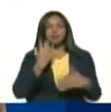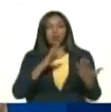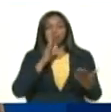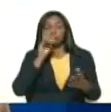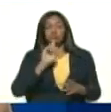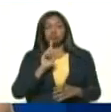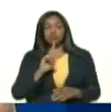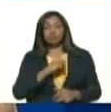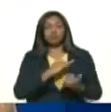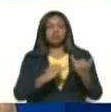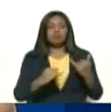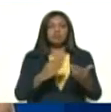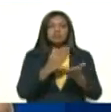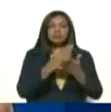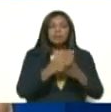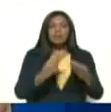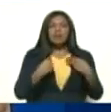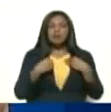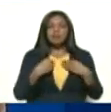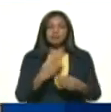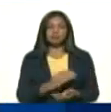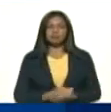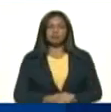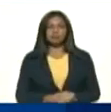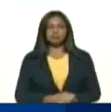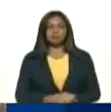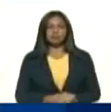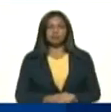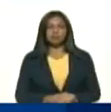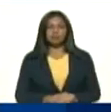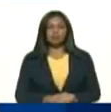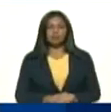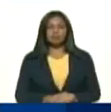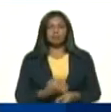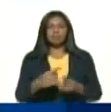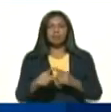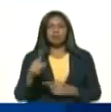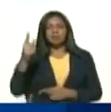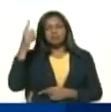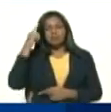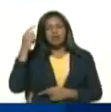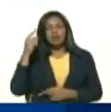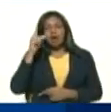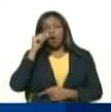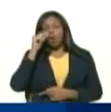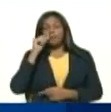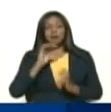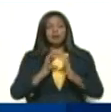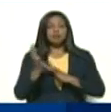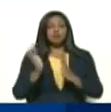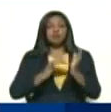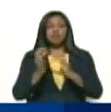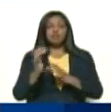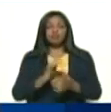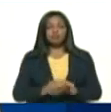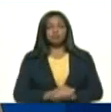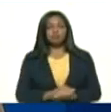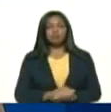todo termina siempre en la vida. Y justamente aquel Galileo de Nazaret